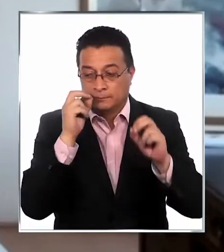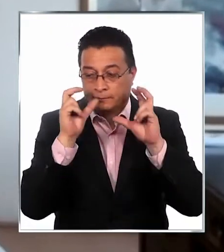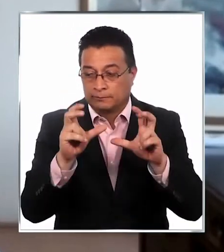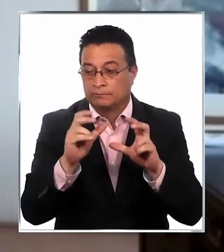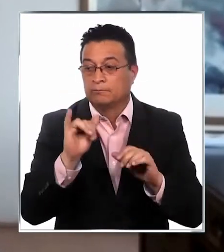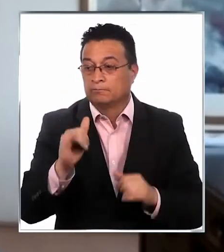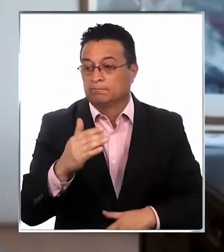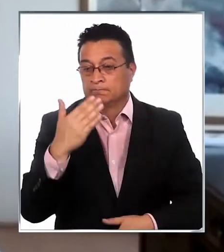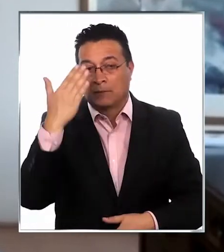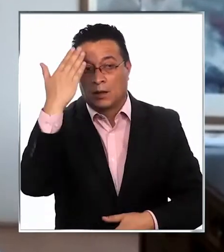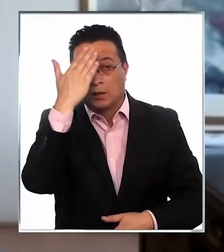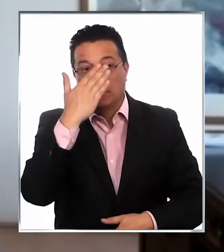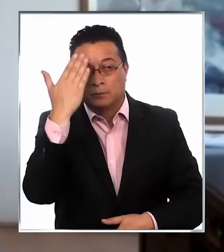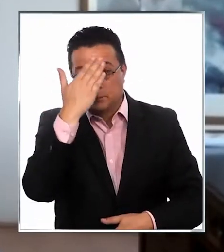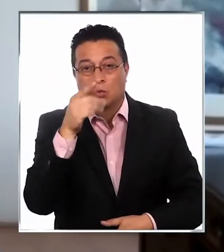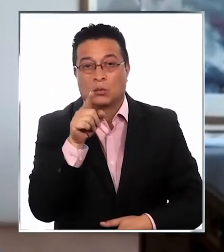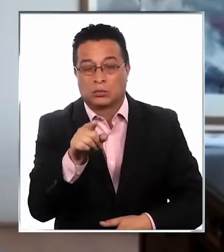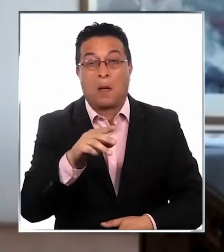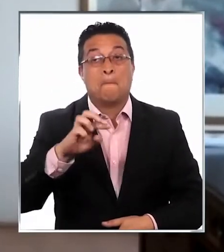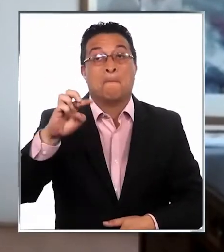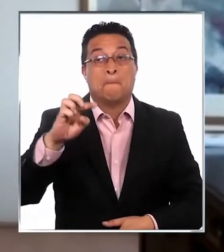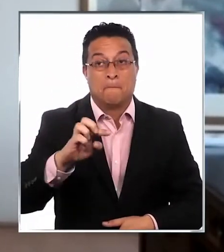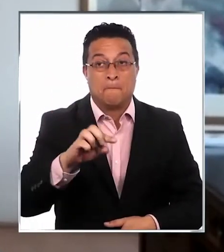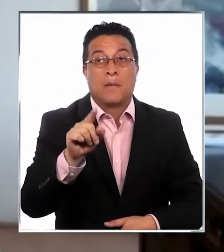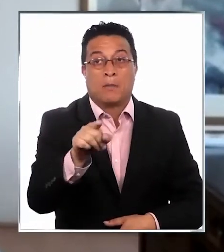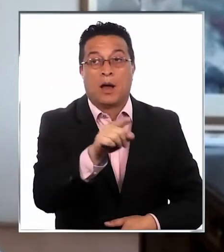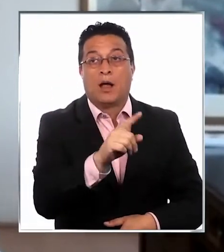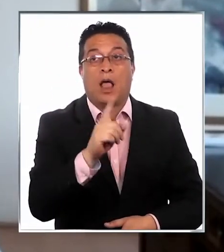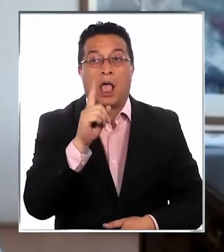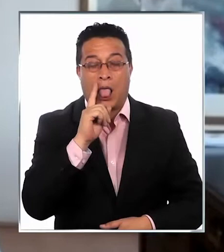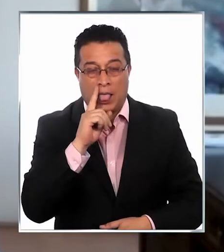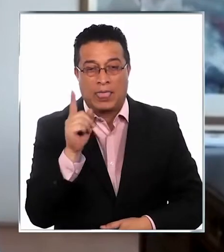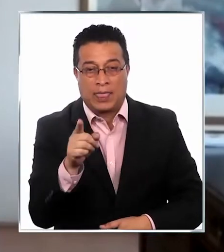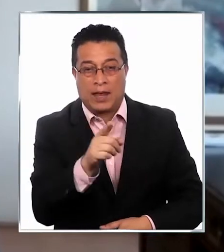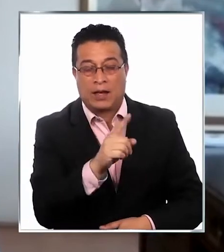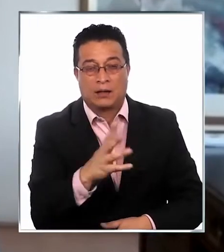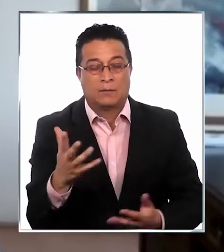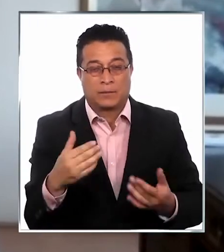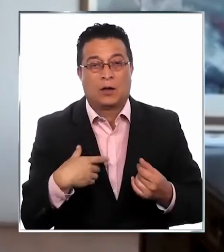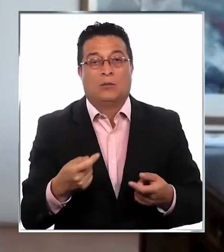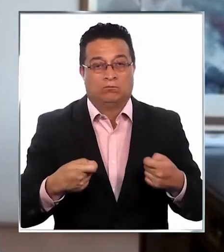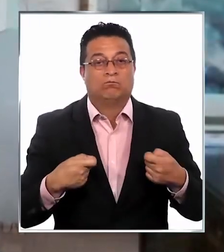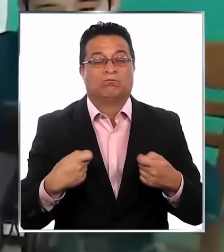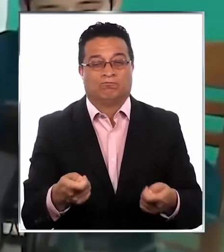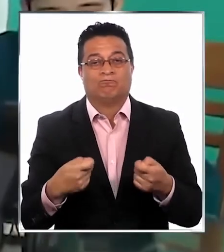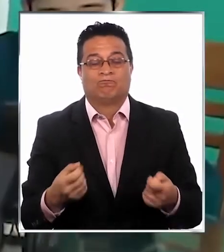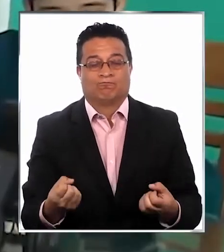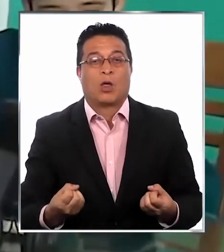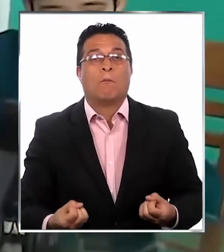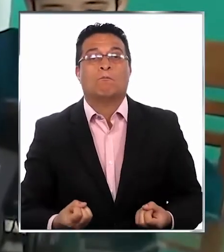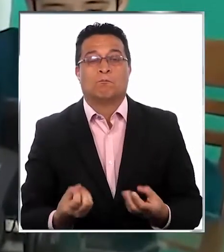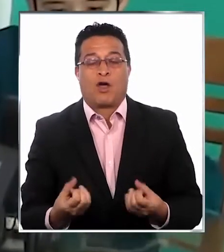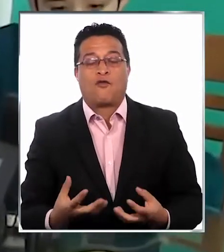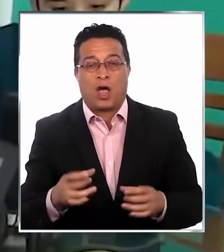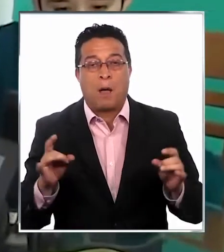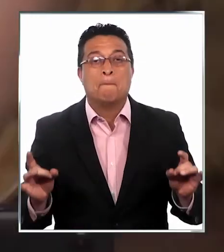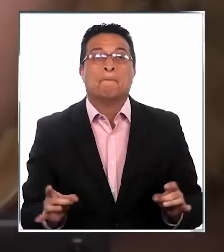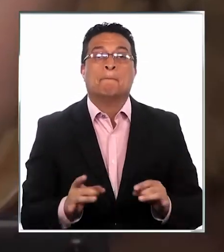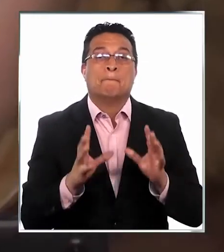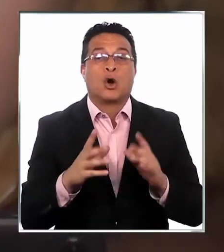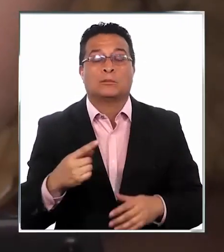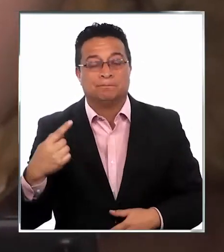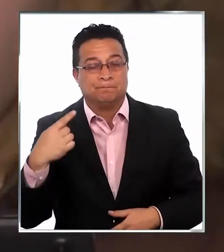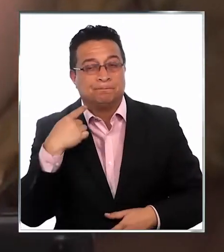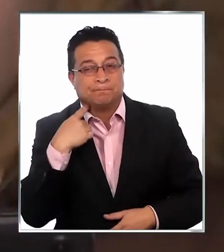legítima inquietud que tienen los padres, que es respecto de los eventuales costos que podría generarse en el evento de que,